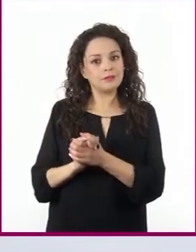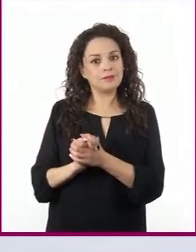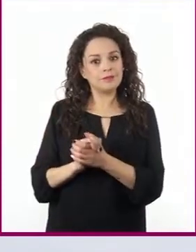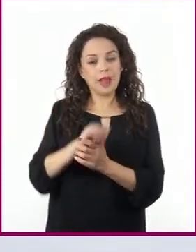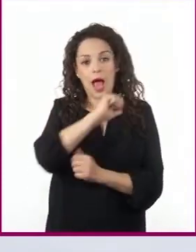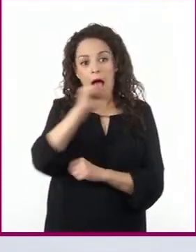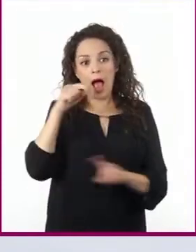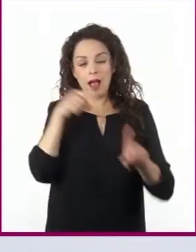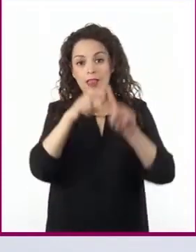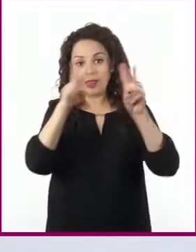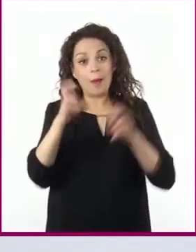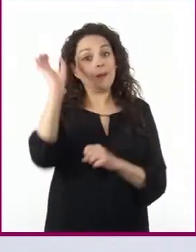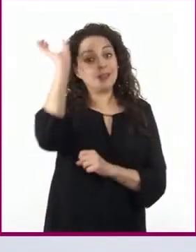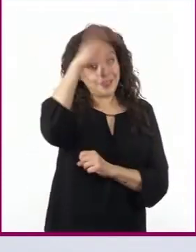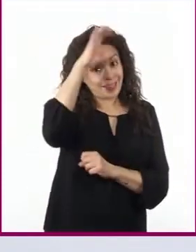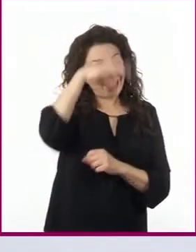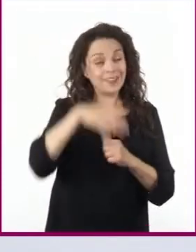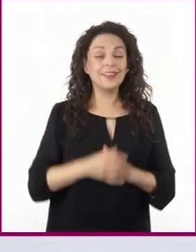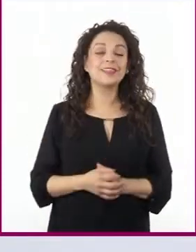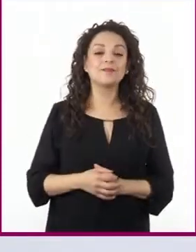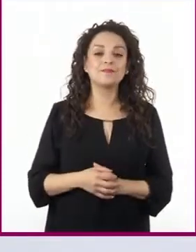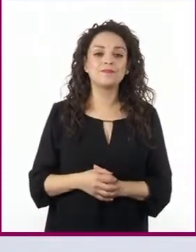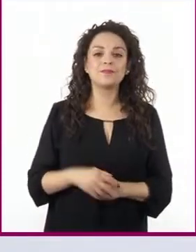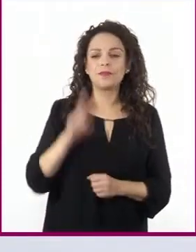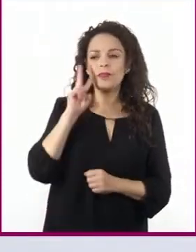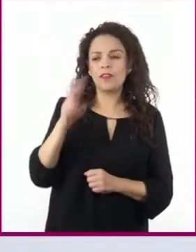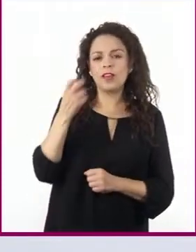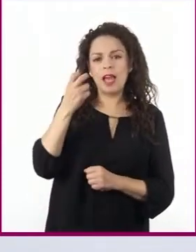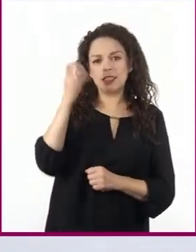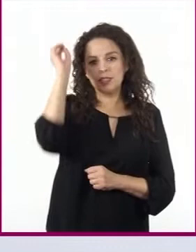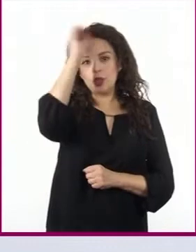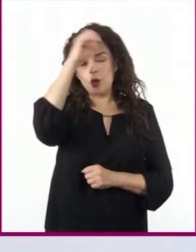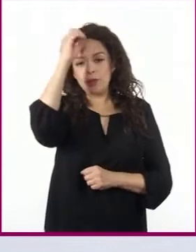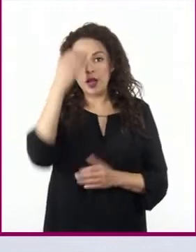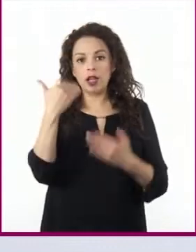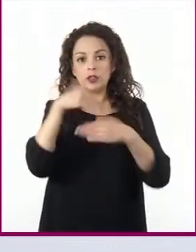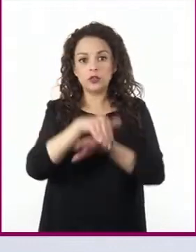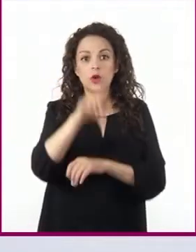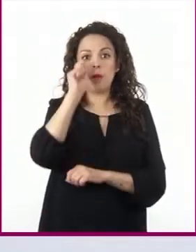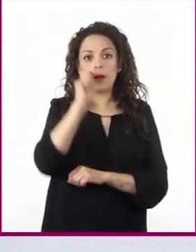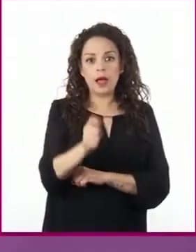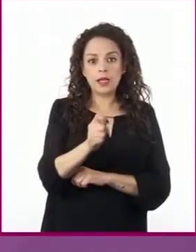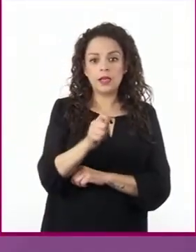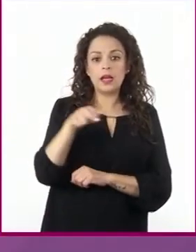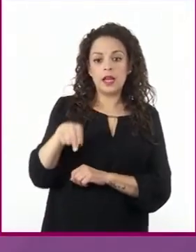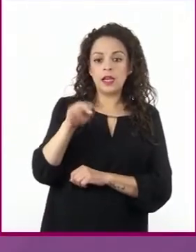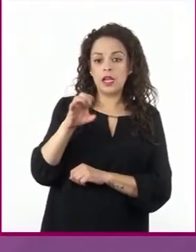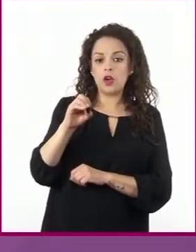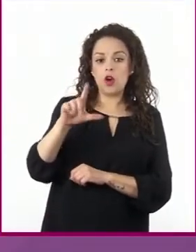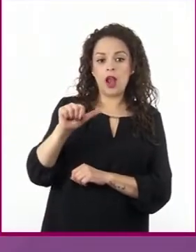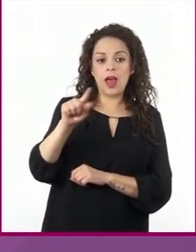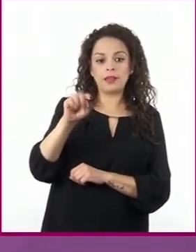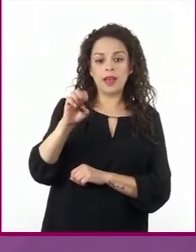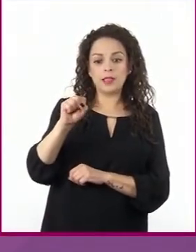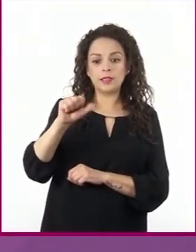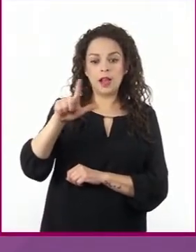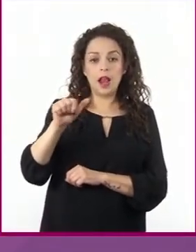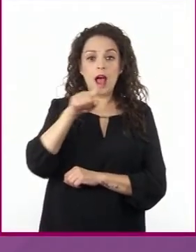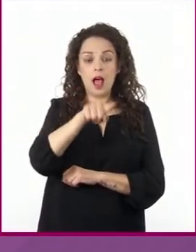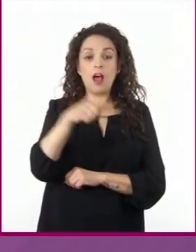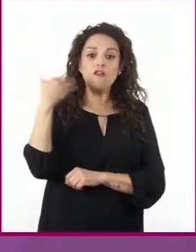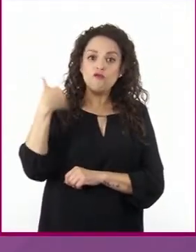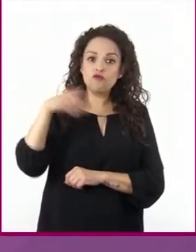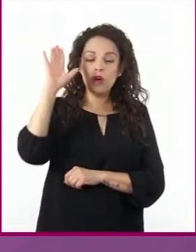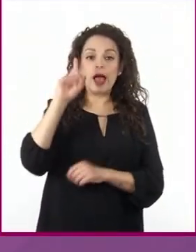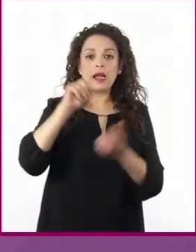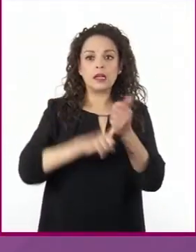Veamos finalmente una opinión acerca del genio de la electricidad, Nikola Tesla. Nikola Tesla